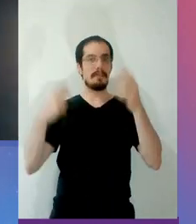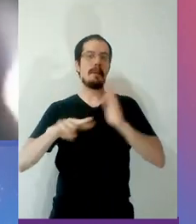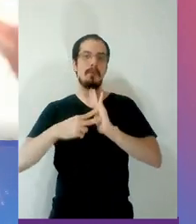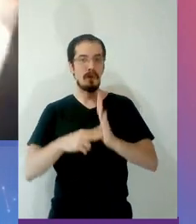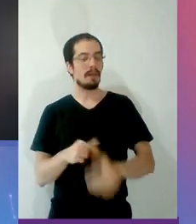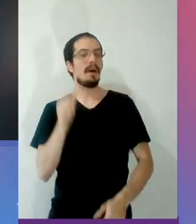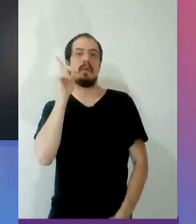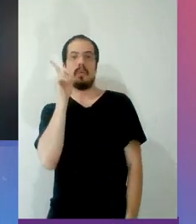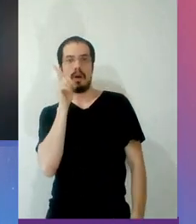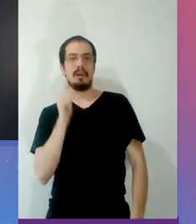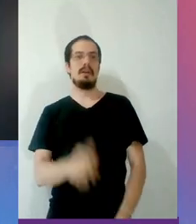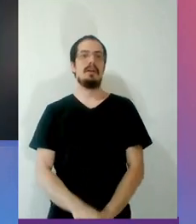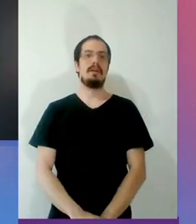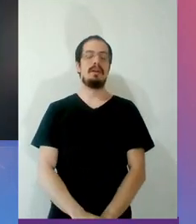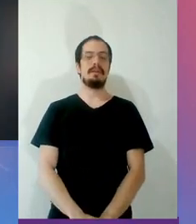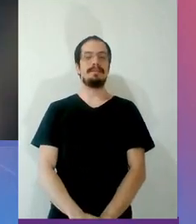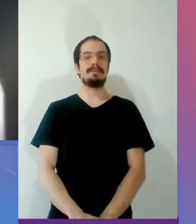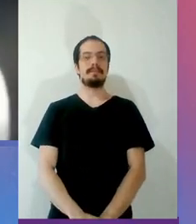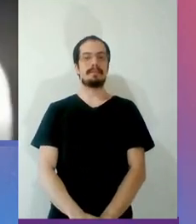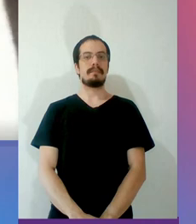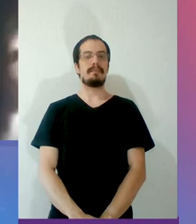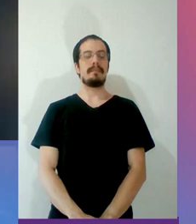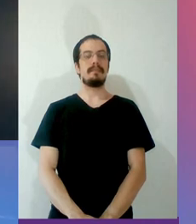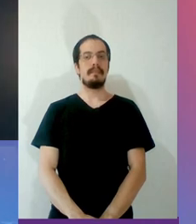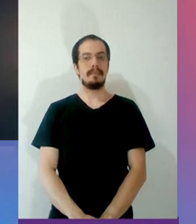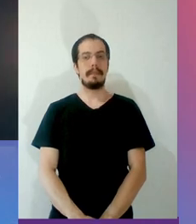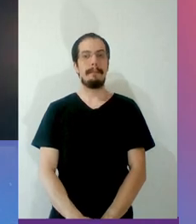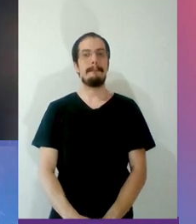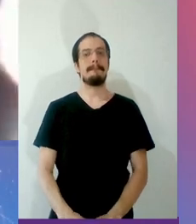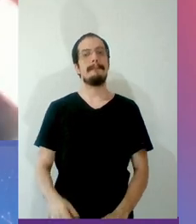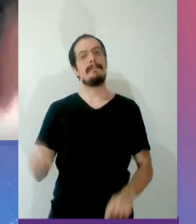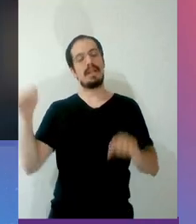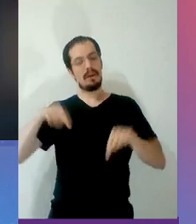cosa. Y que el problema no va a ser chico.